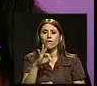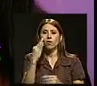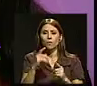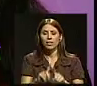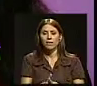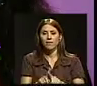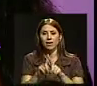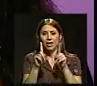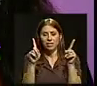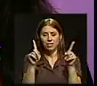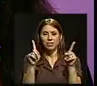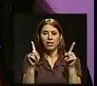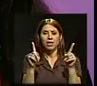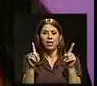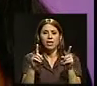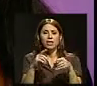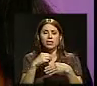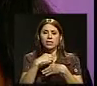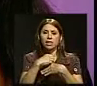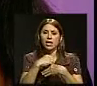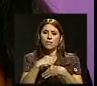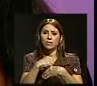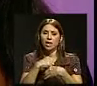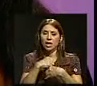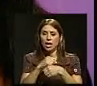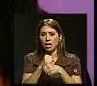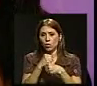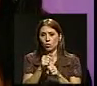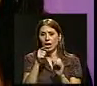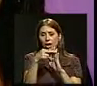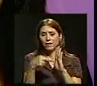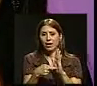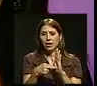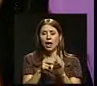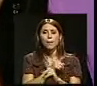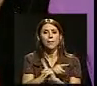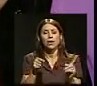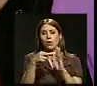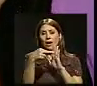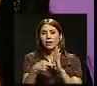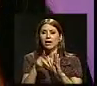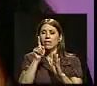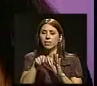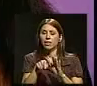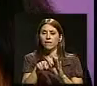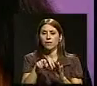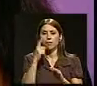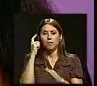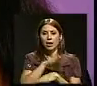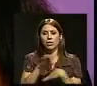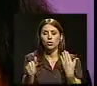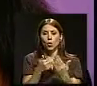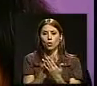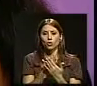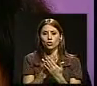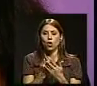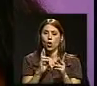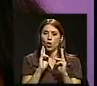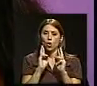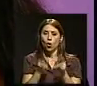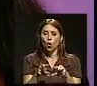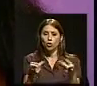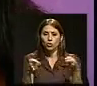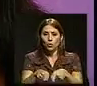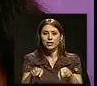de ejecutar, por decirlo así, esa regla. Pero las reglas deben de ser para todos y las consecuencias también, porque formamos